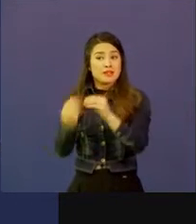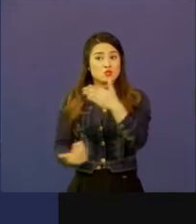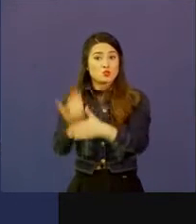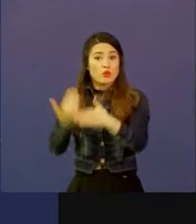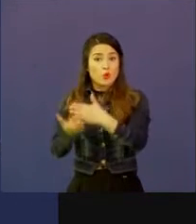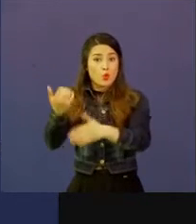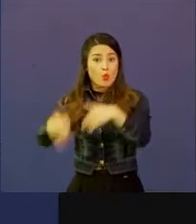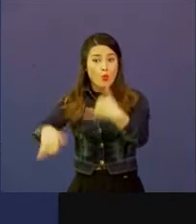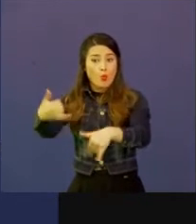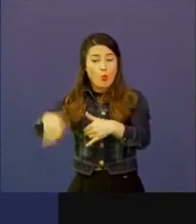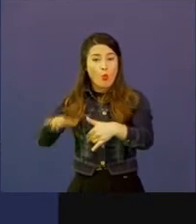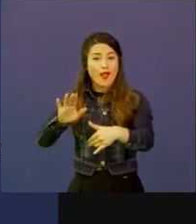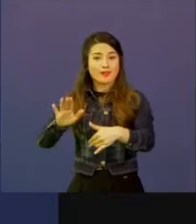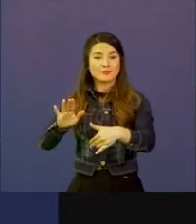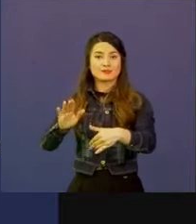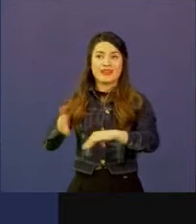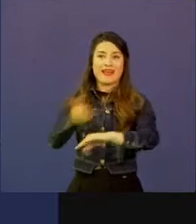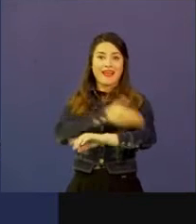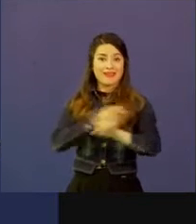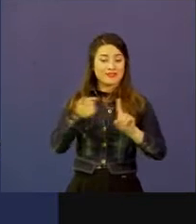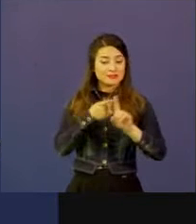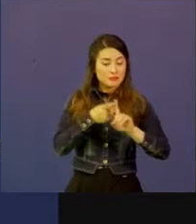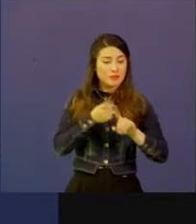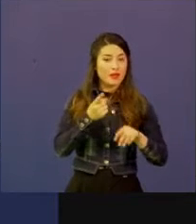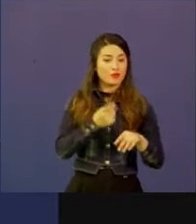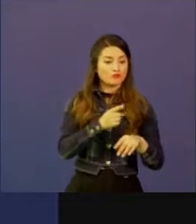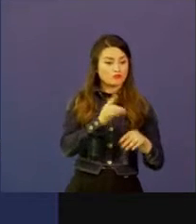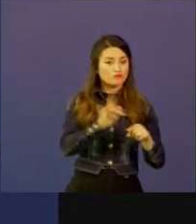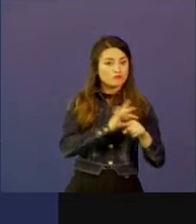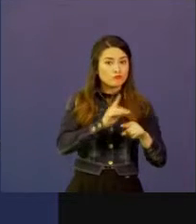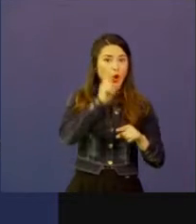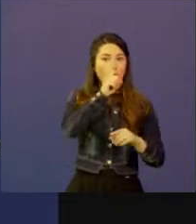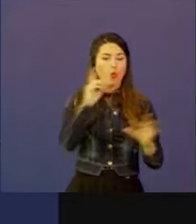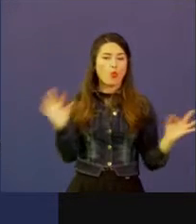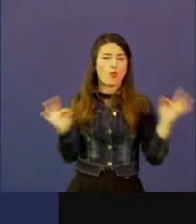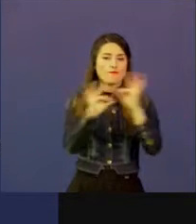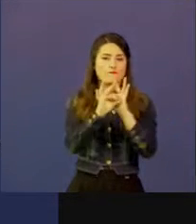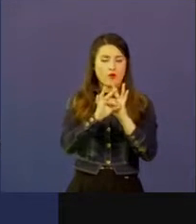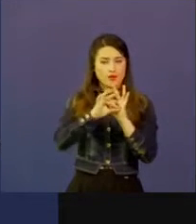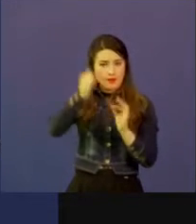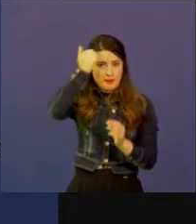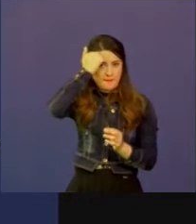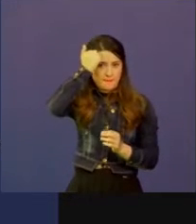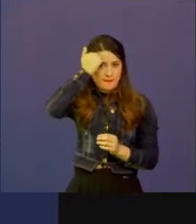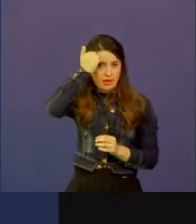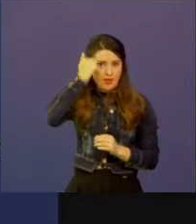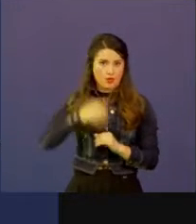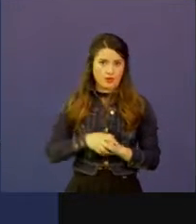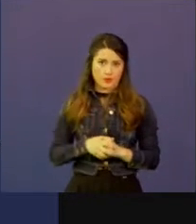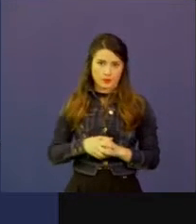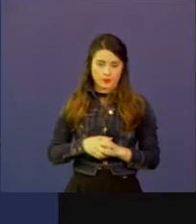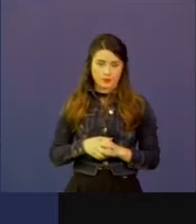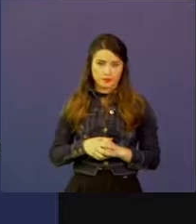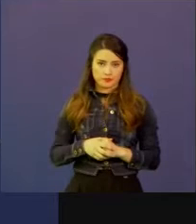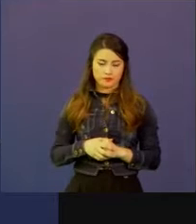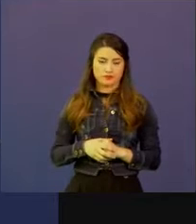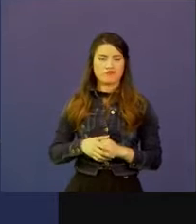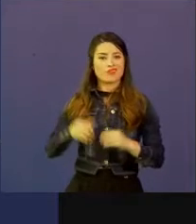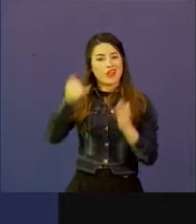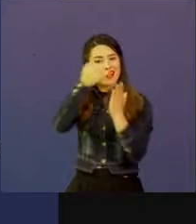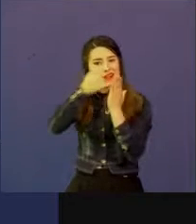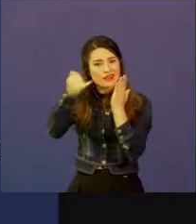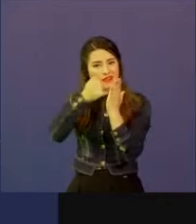necesario que estén centrados en un enfoque pedagógico, que consideren unos objetivos de aprendizaje, que haya un contenido claro, que haya unos